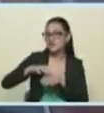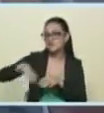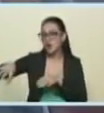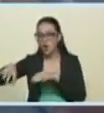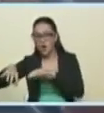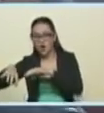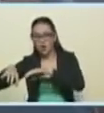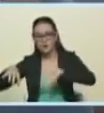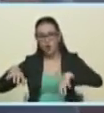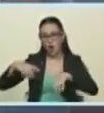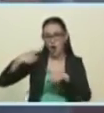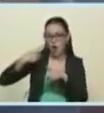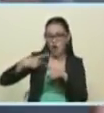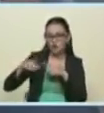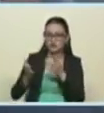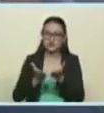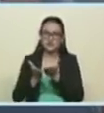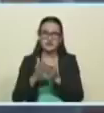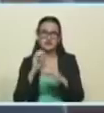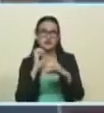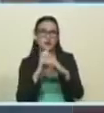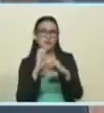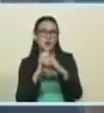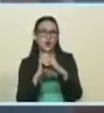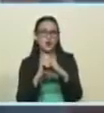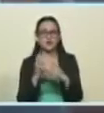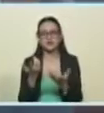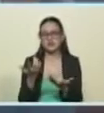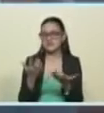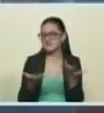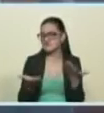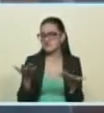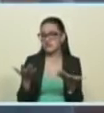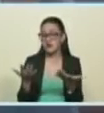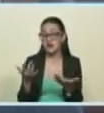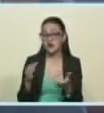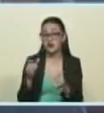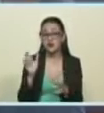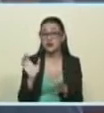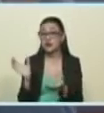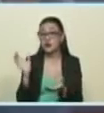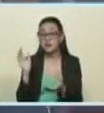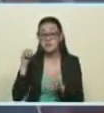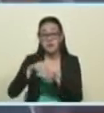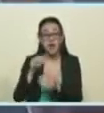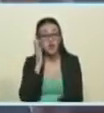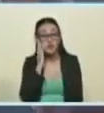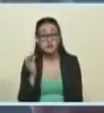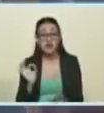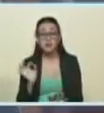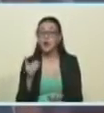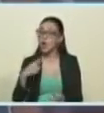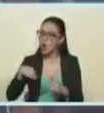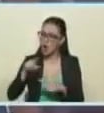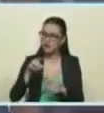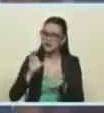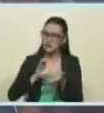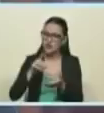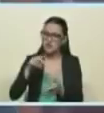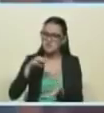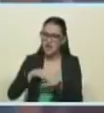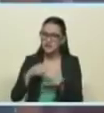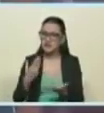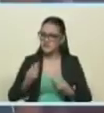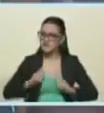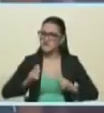de otro conjunto de servicios de transporte bajo una lógica de ciudad dormitorio, sino que se piense una ciudad para la vida, una ciudad para la